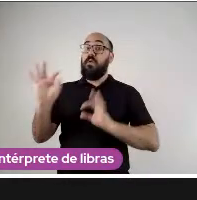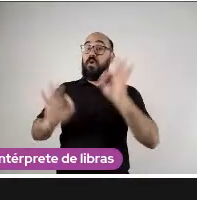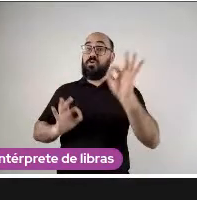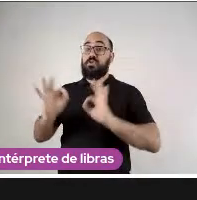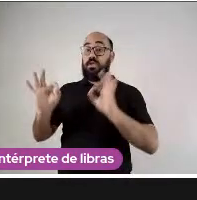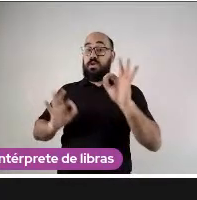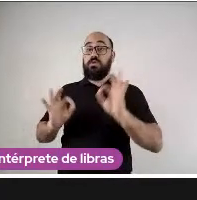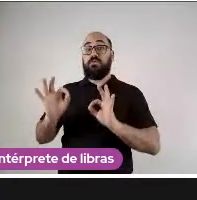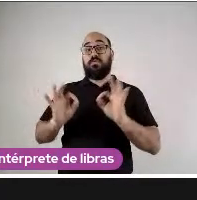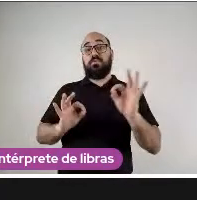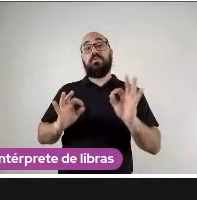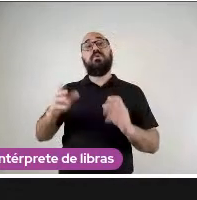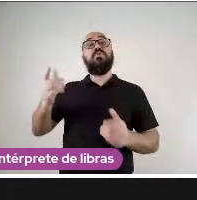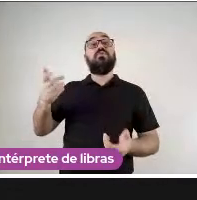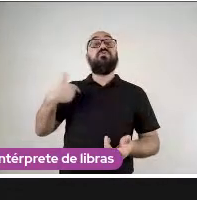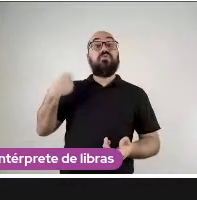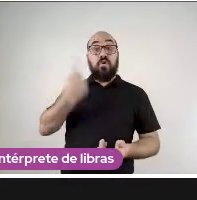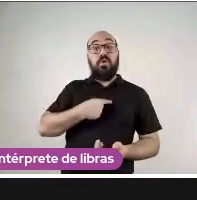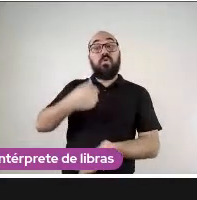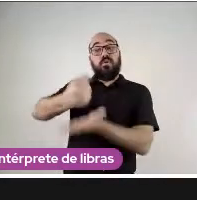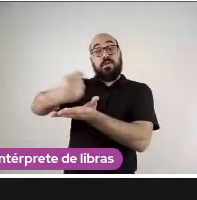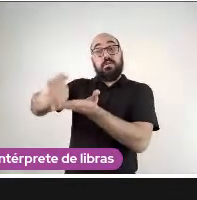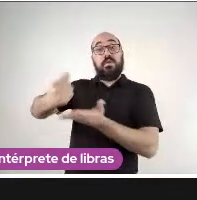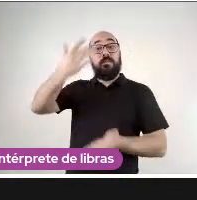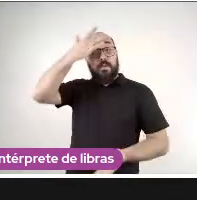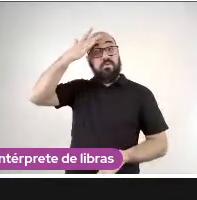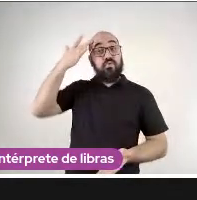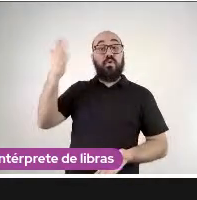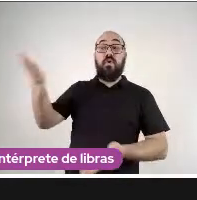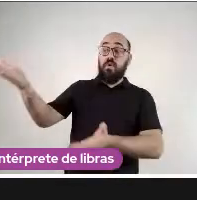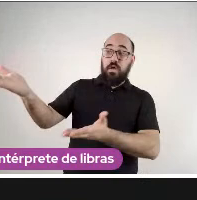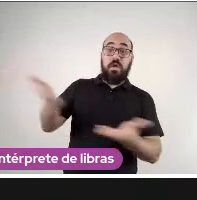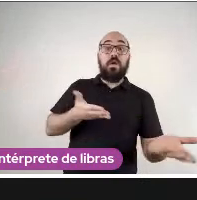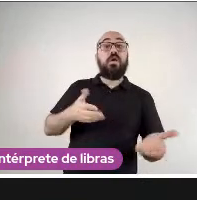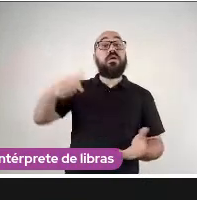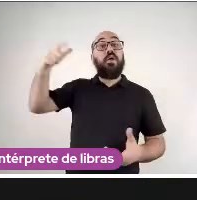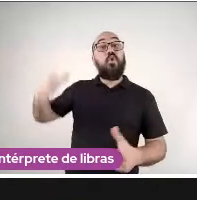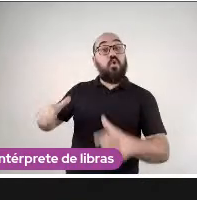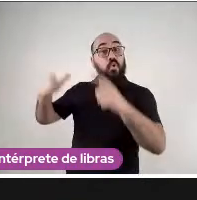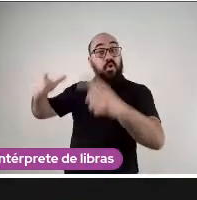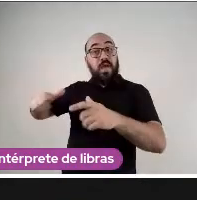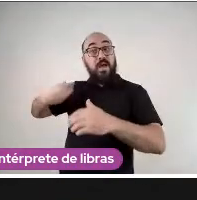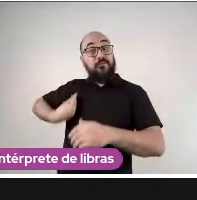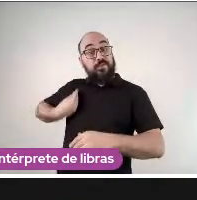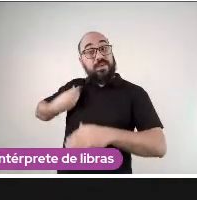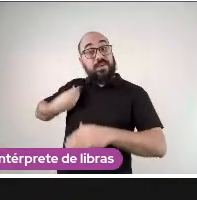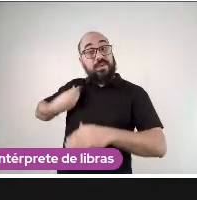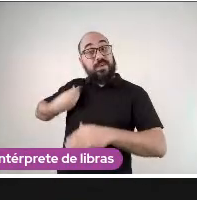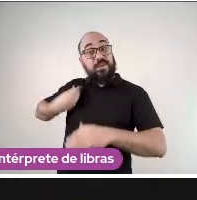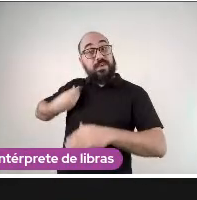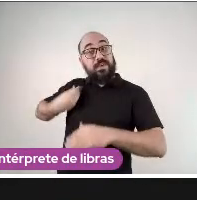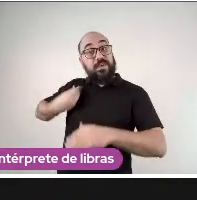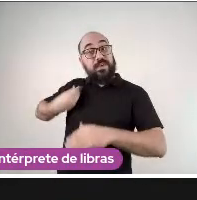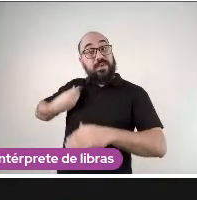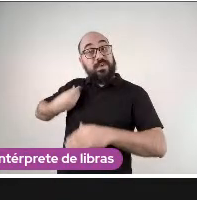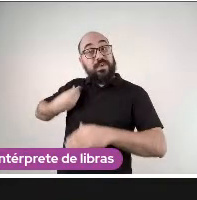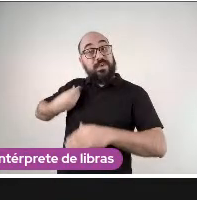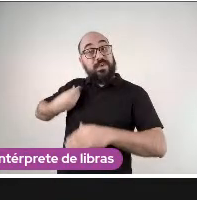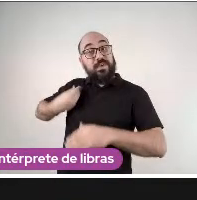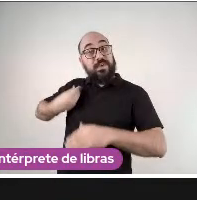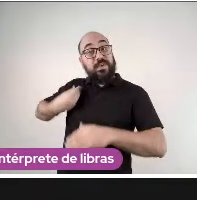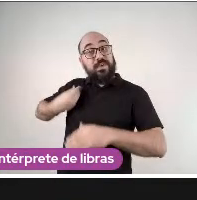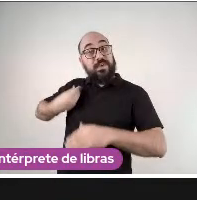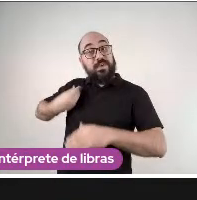y ayudaban en el trasplante. Estas mujeres el día de mañana también tendrán la oportunidad de poder hacer turismo en las zonas